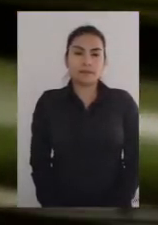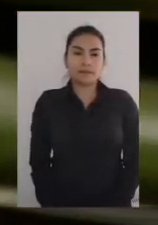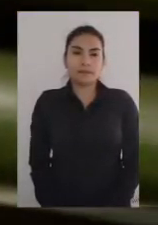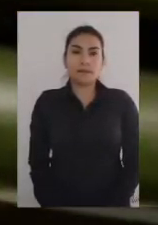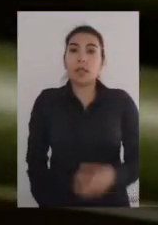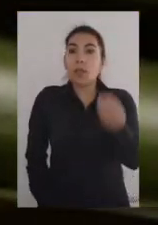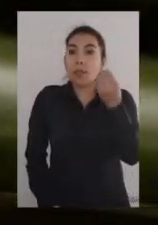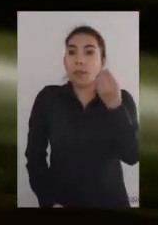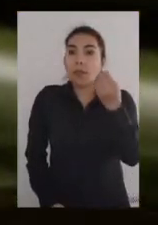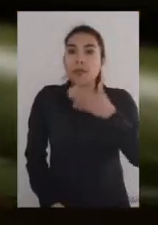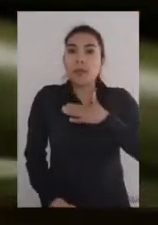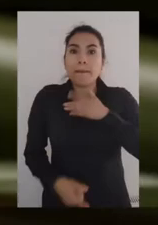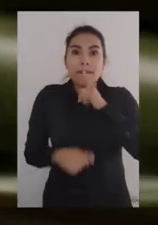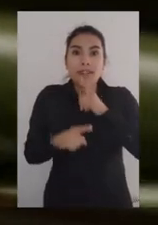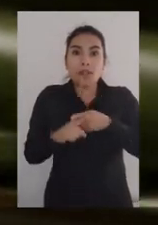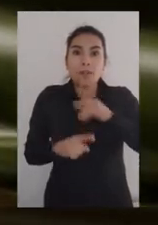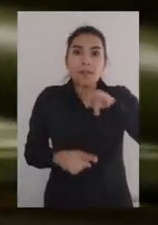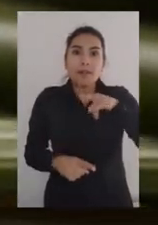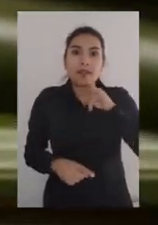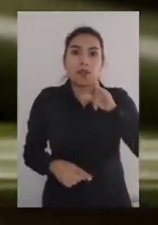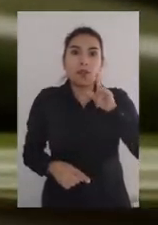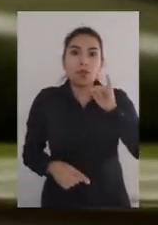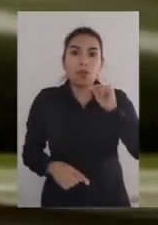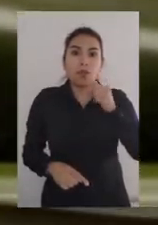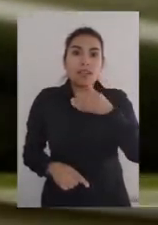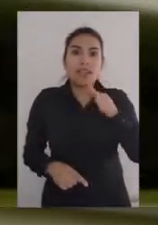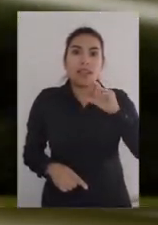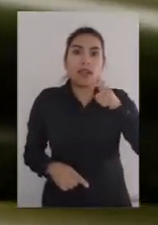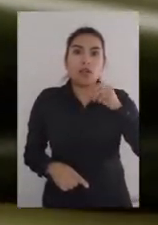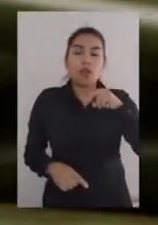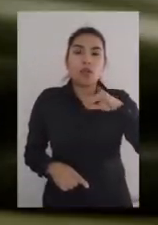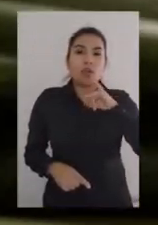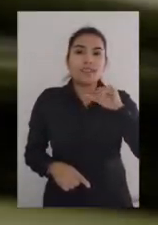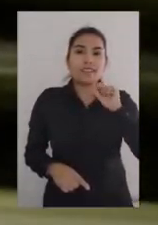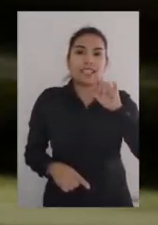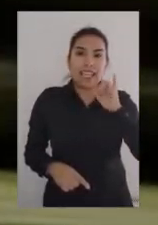bueno mi nombre es julia gonzález calderón